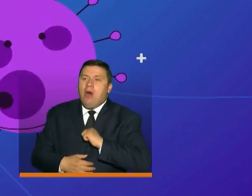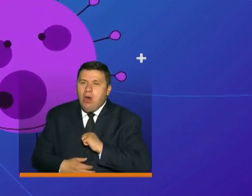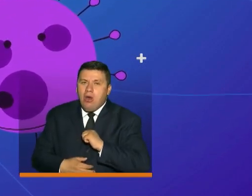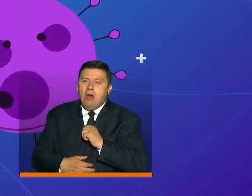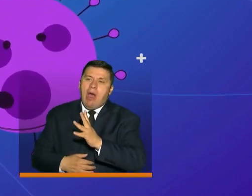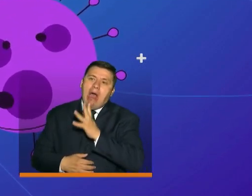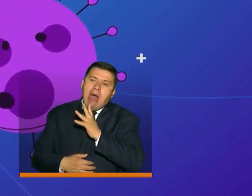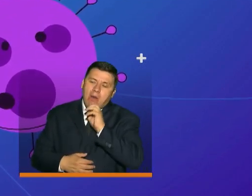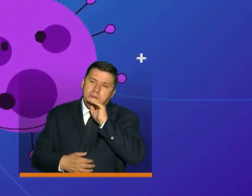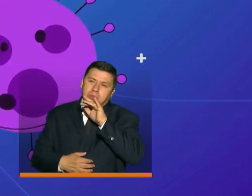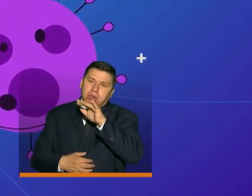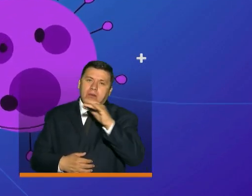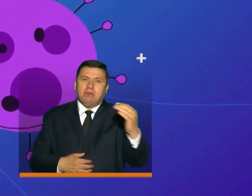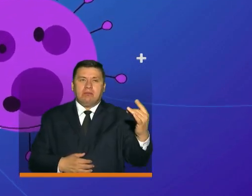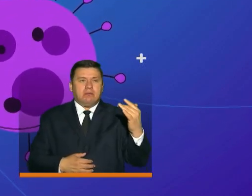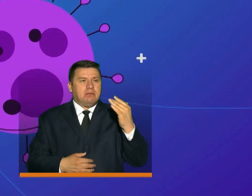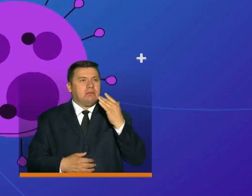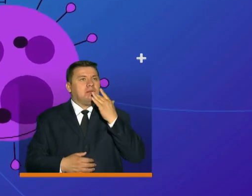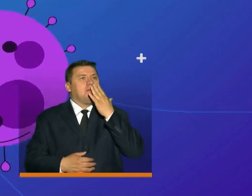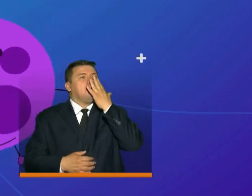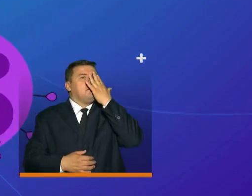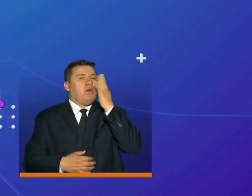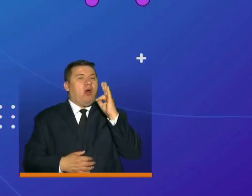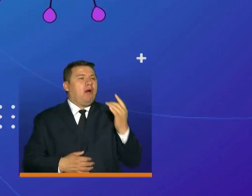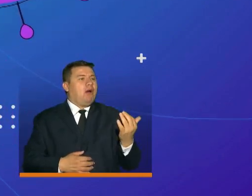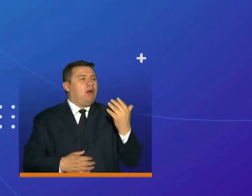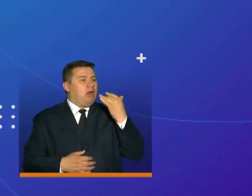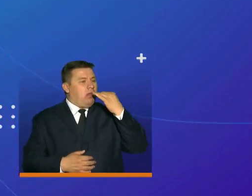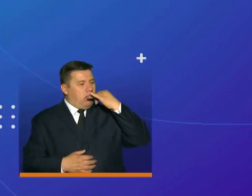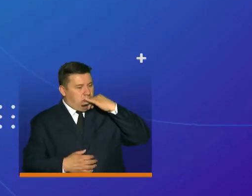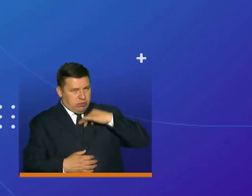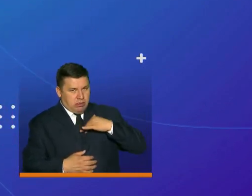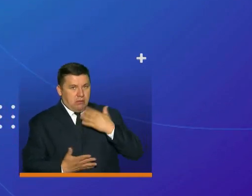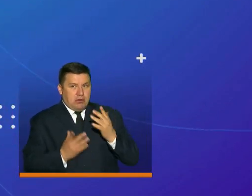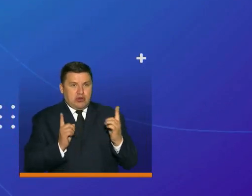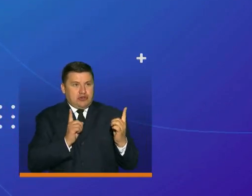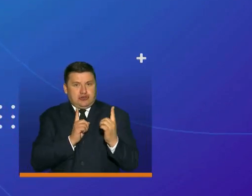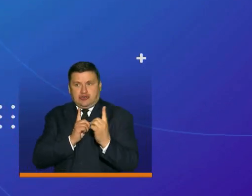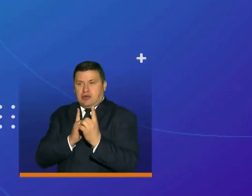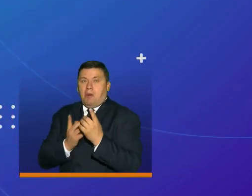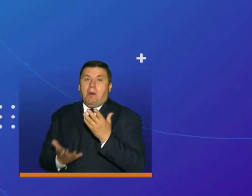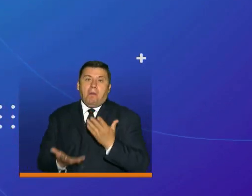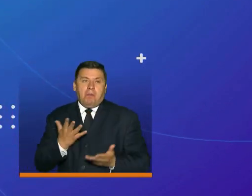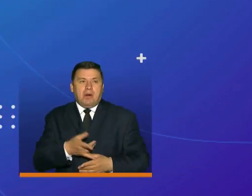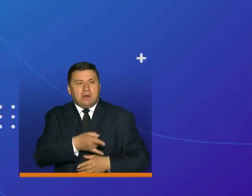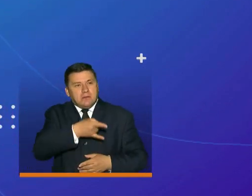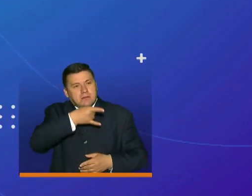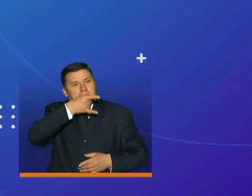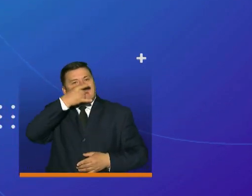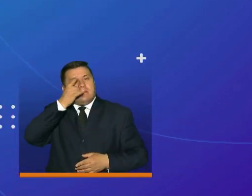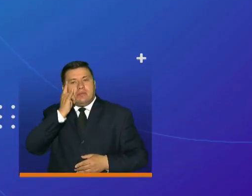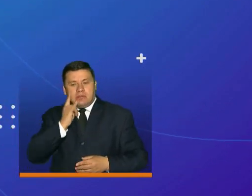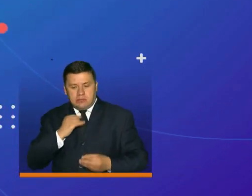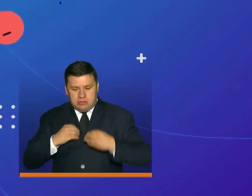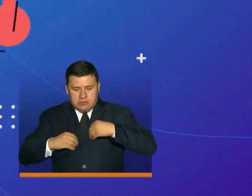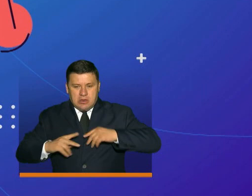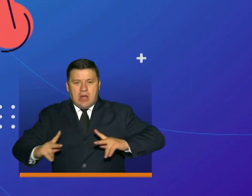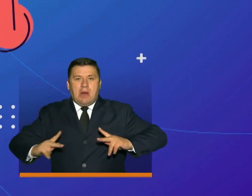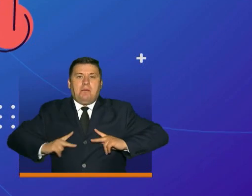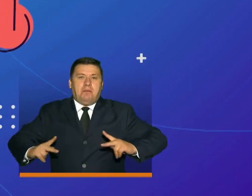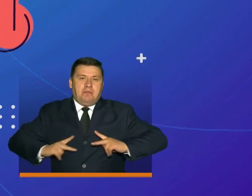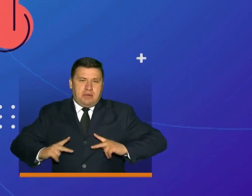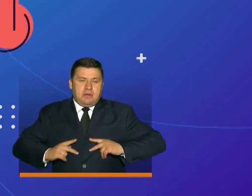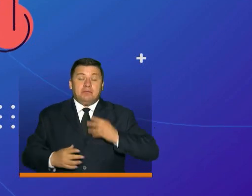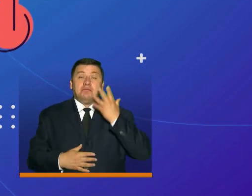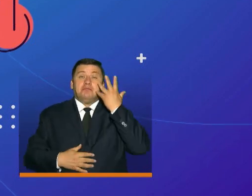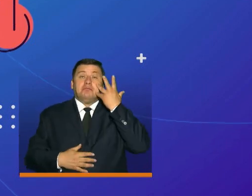gotitas pueden terminar en la boca o en la nariz de quienes se encuentran cerca o posiblemente ser inhaladas y llegar a los pulmones. En los